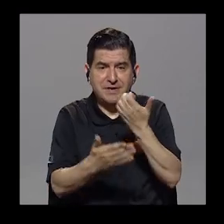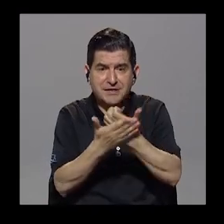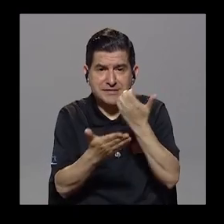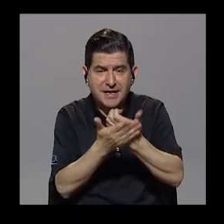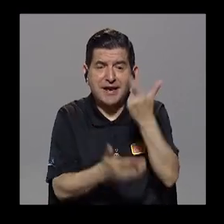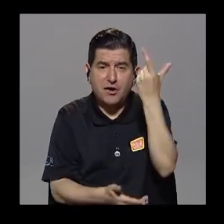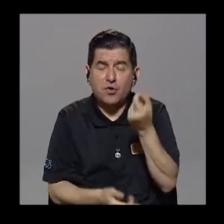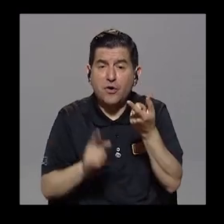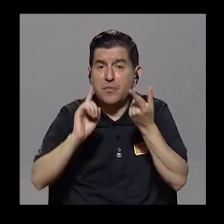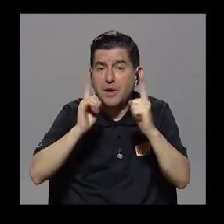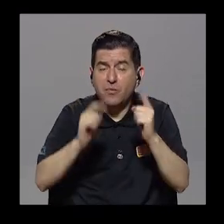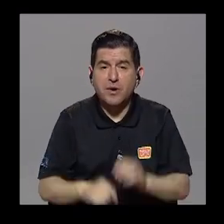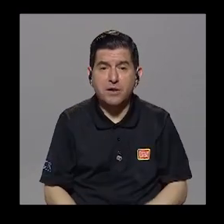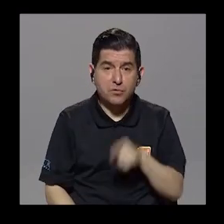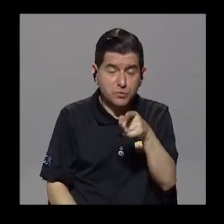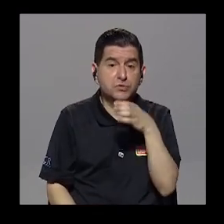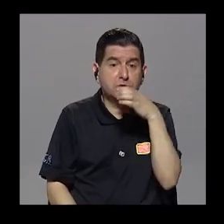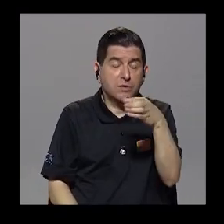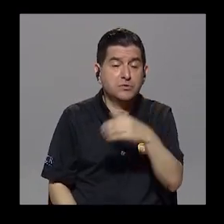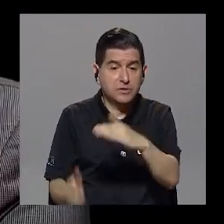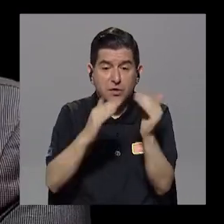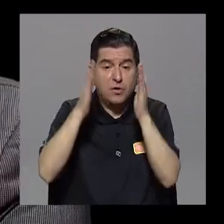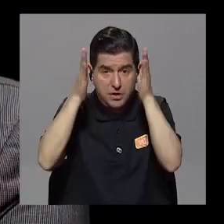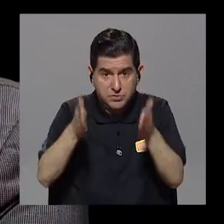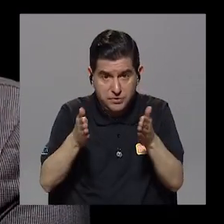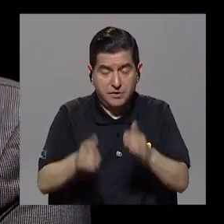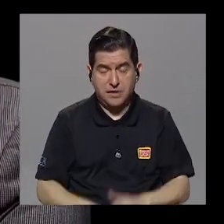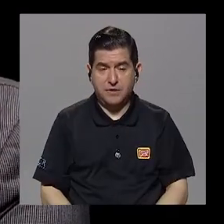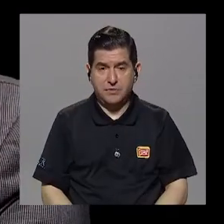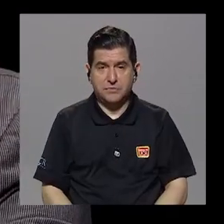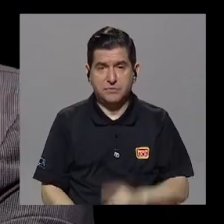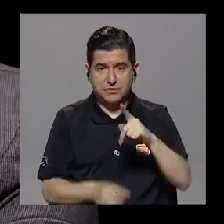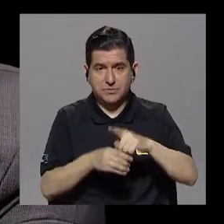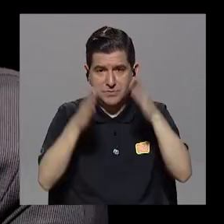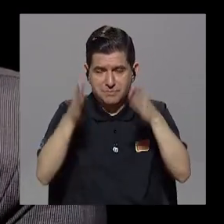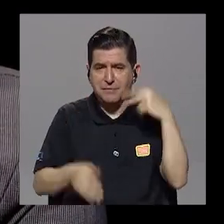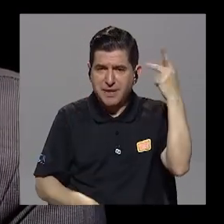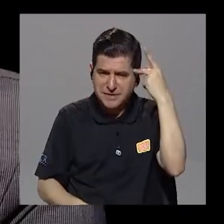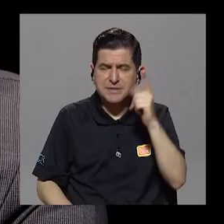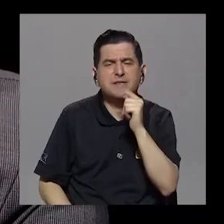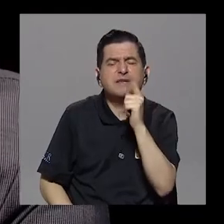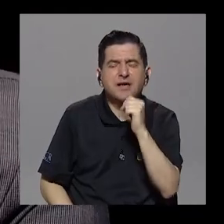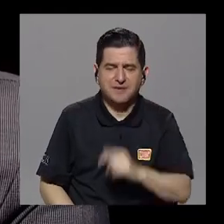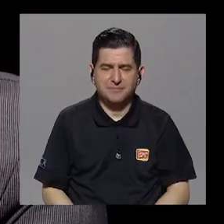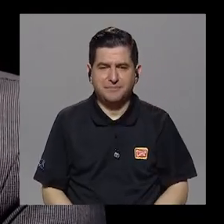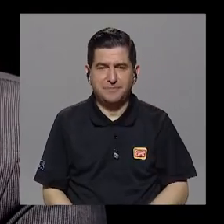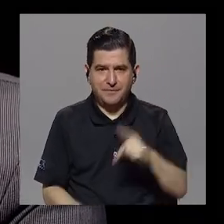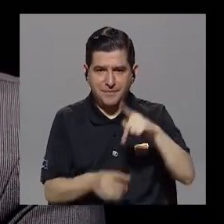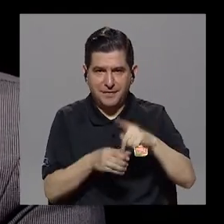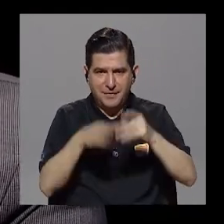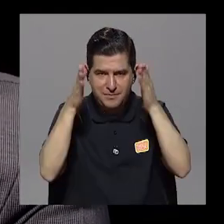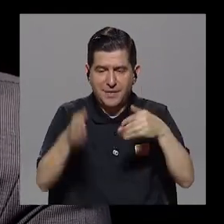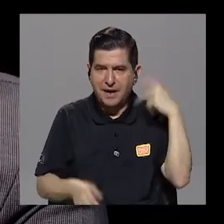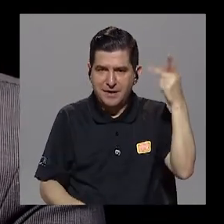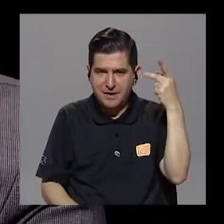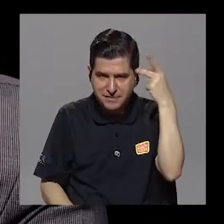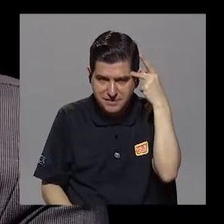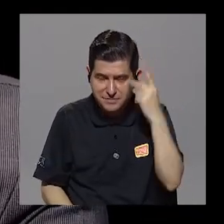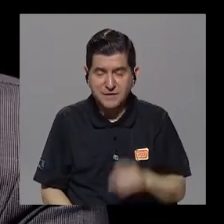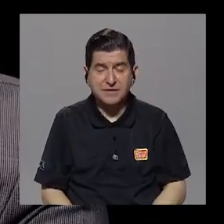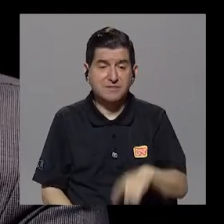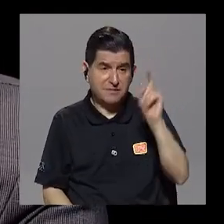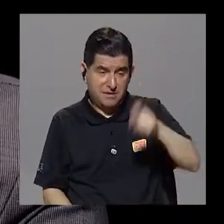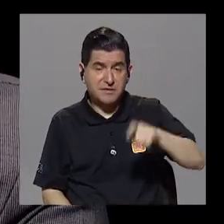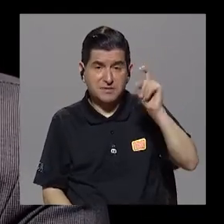de pensiones como recomendación hacia la ciudadanía? Actores políticos. Gracias. Sí, los actores políticos sin duda se